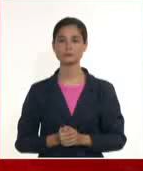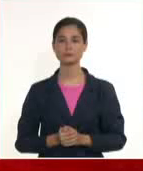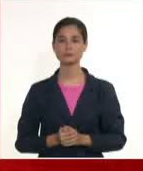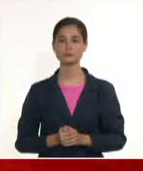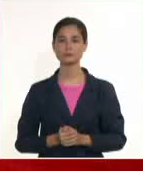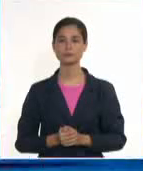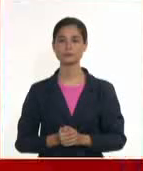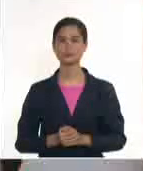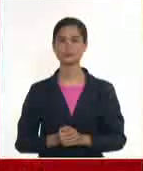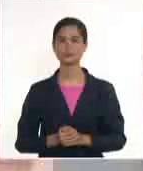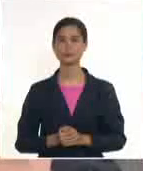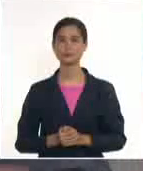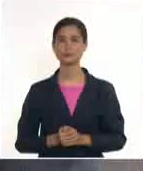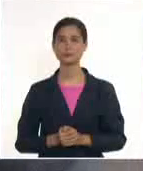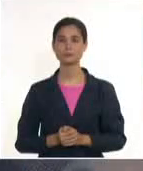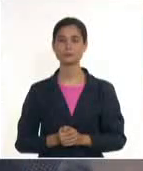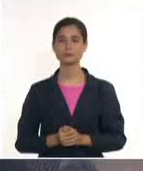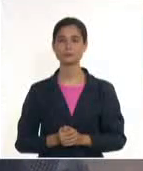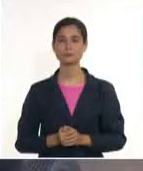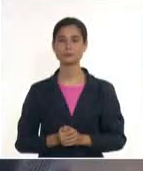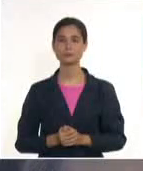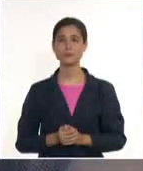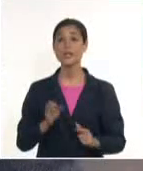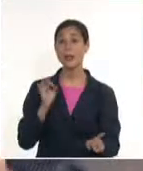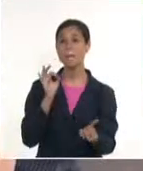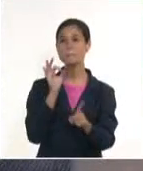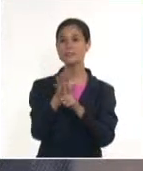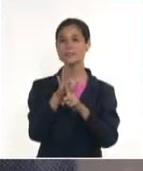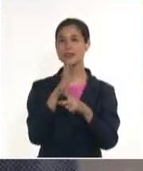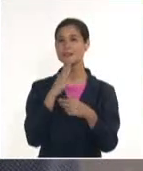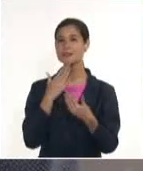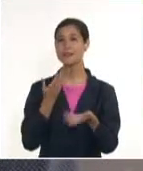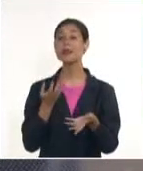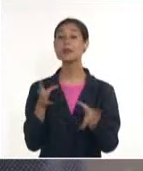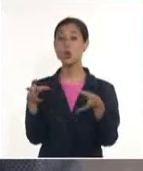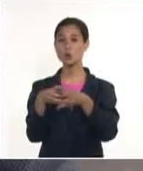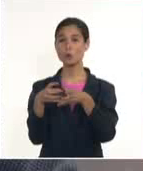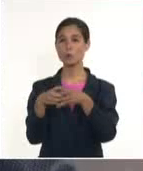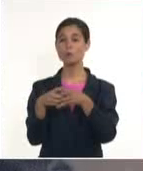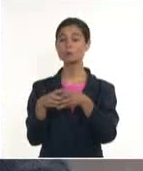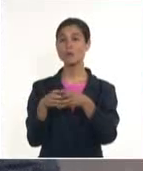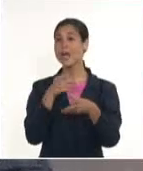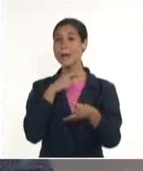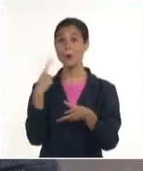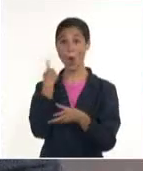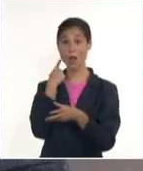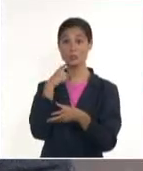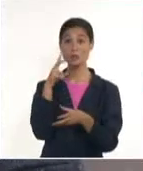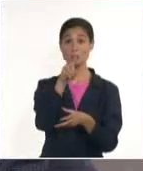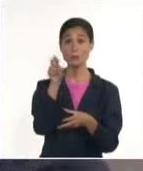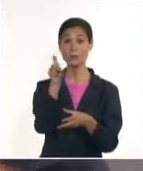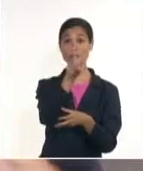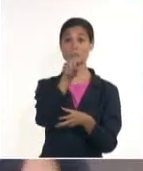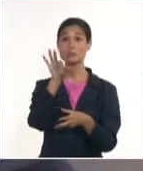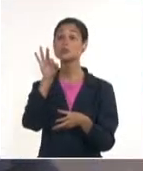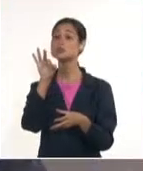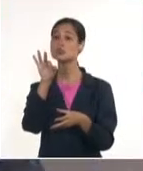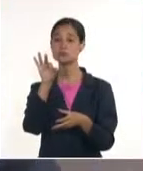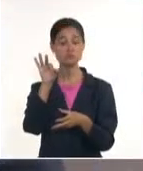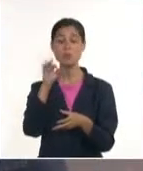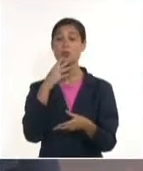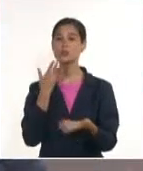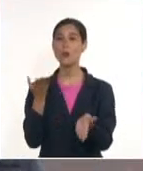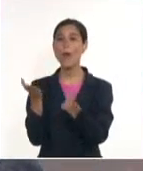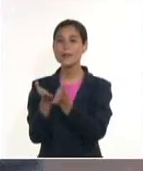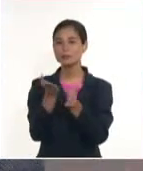une. Yo comencé siendo parte de la HDS en 2018, cuando todavía era estudiante de música. Entré junto a